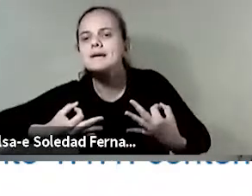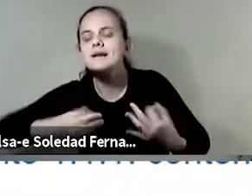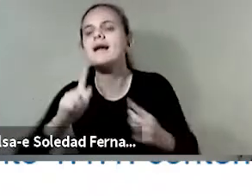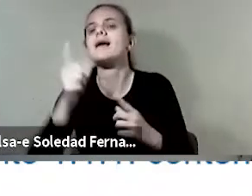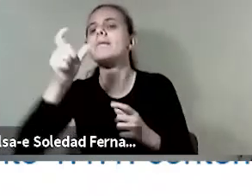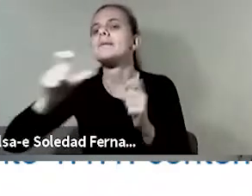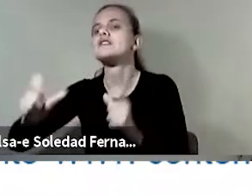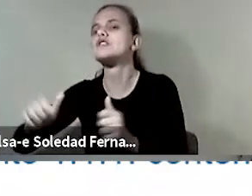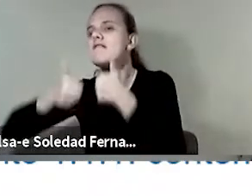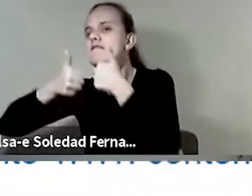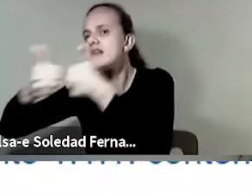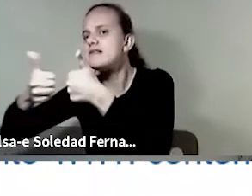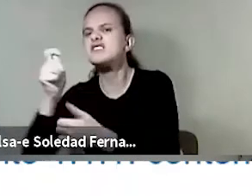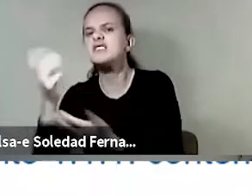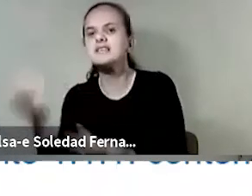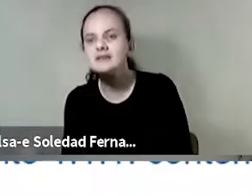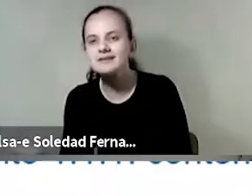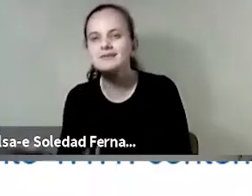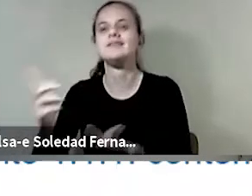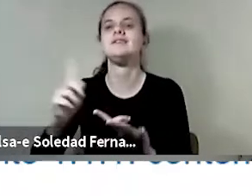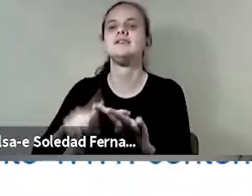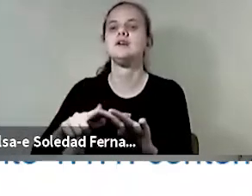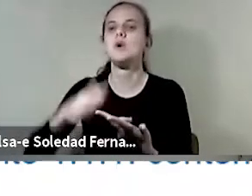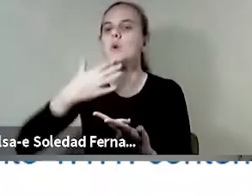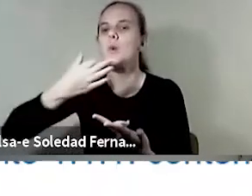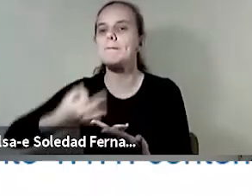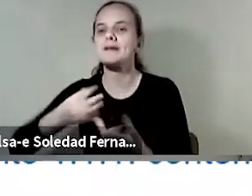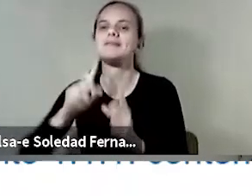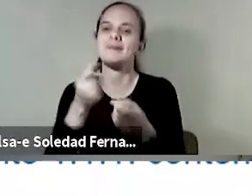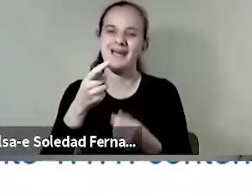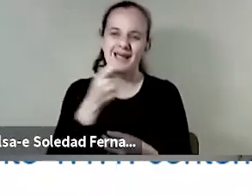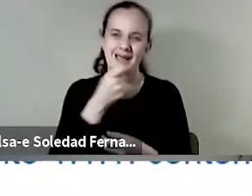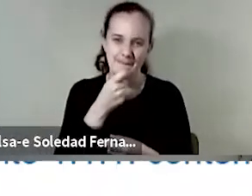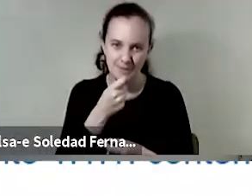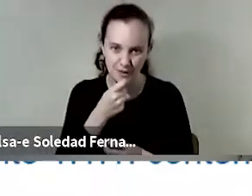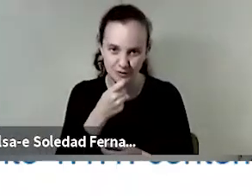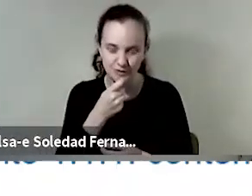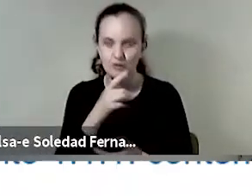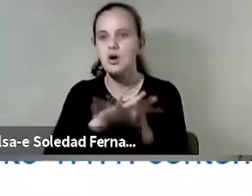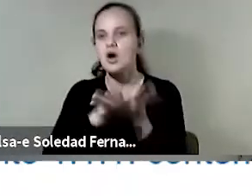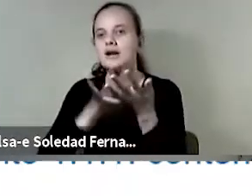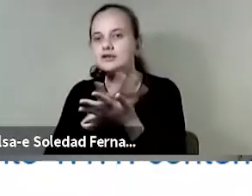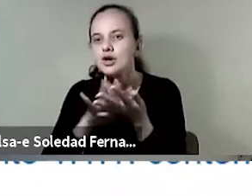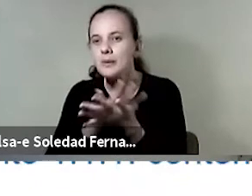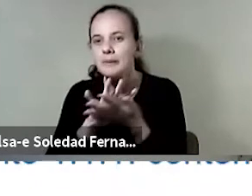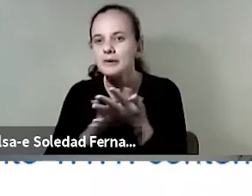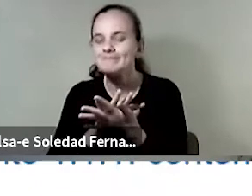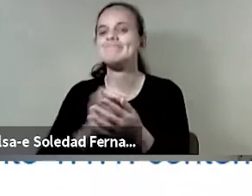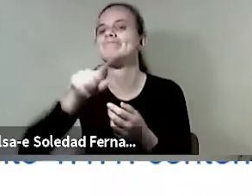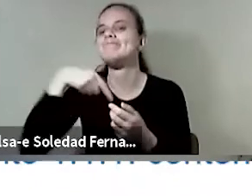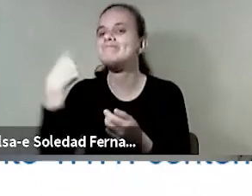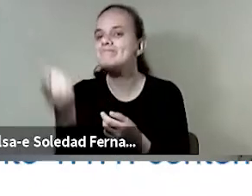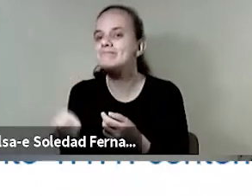es importante cumplir con este criterio, a qué personas beneficia el cumplimiento de este criterio, van a tener